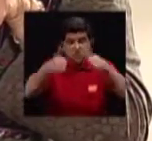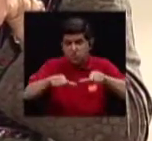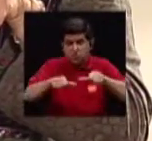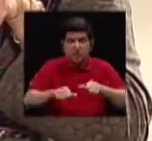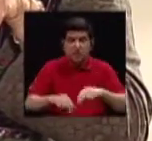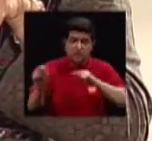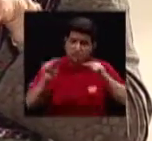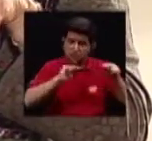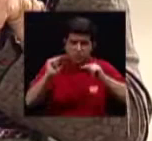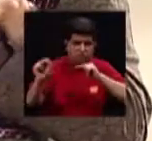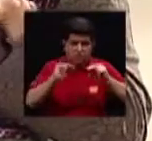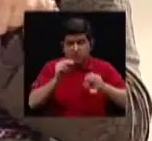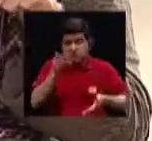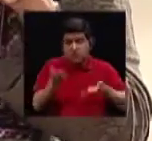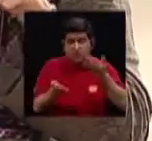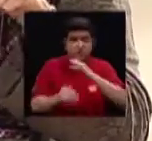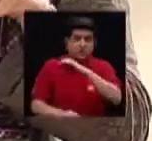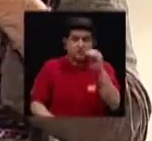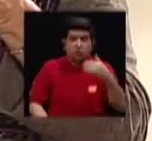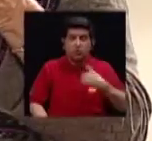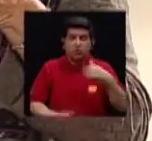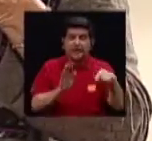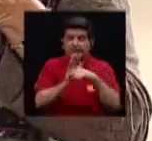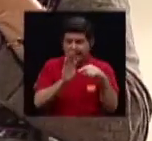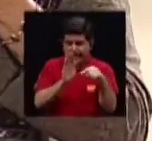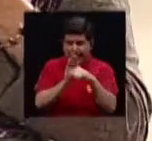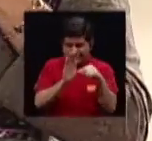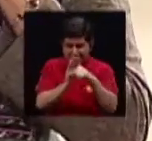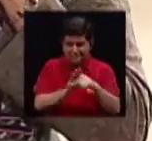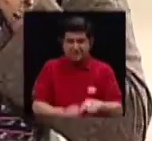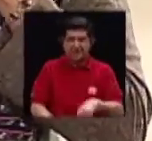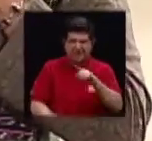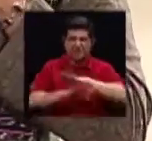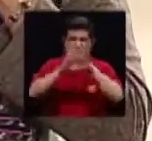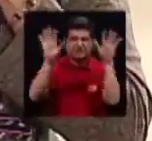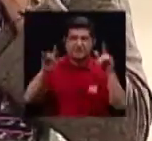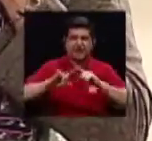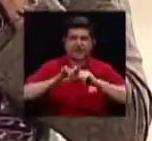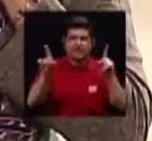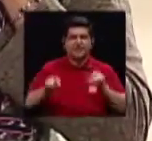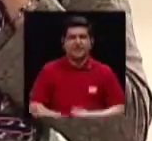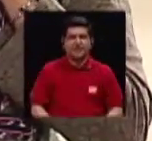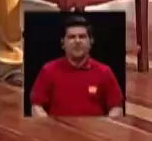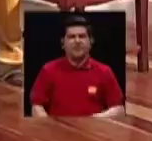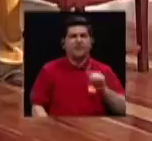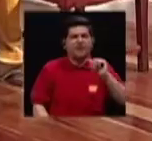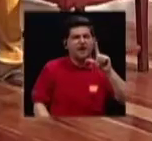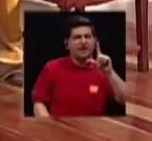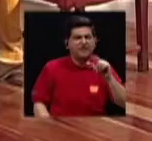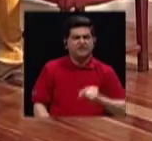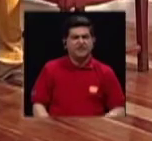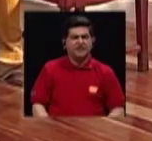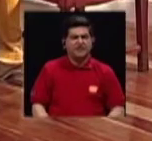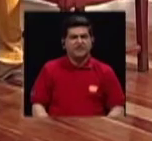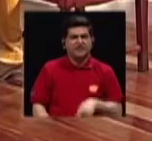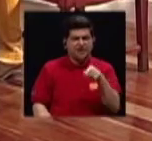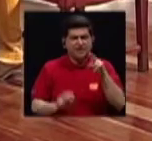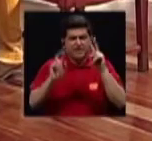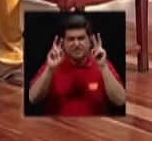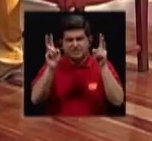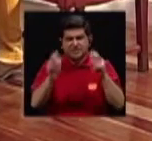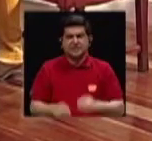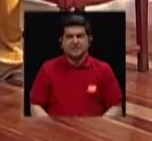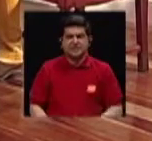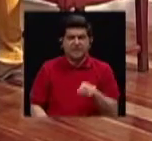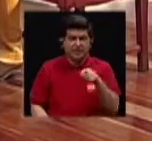negoció, o hay una negativa, es claro. Pero en ese sentido, doña Anabel, el tema en este plan piloto, que